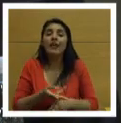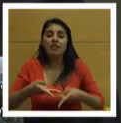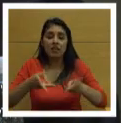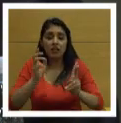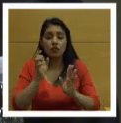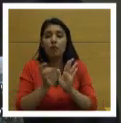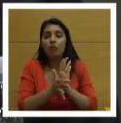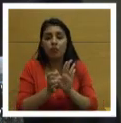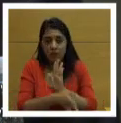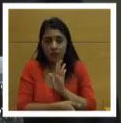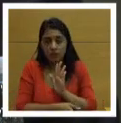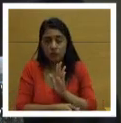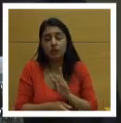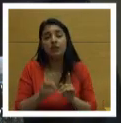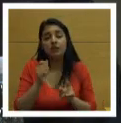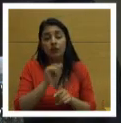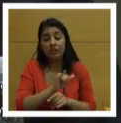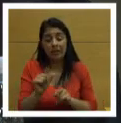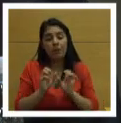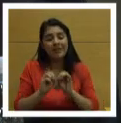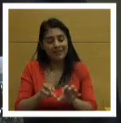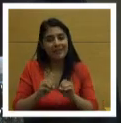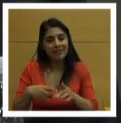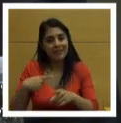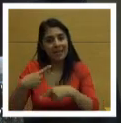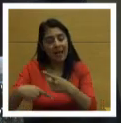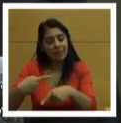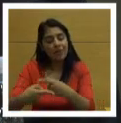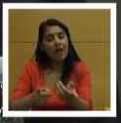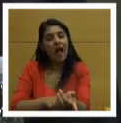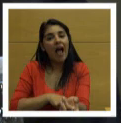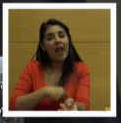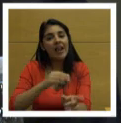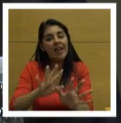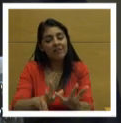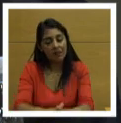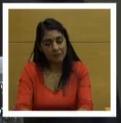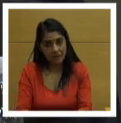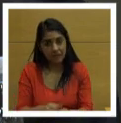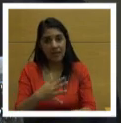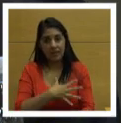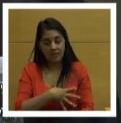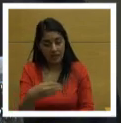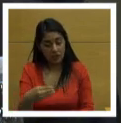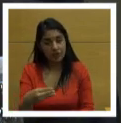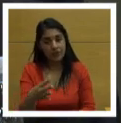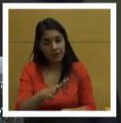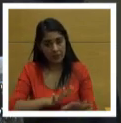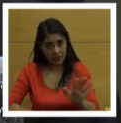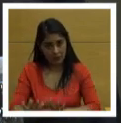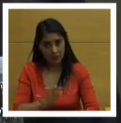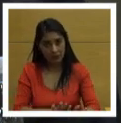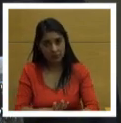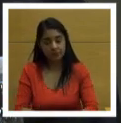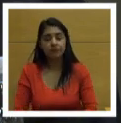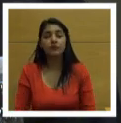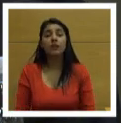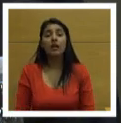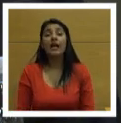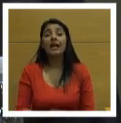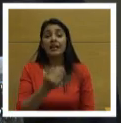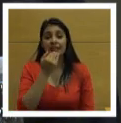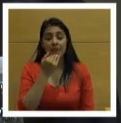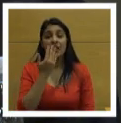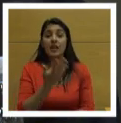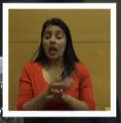se traspasa sin duda a la crianza y protección de los hijos e hijas. Por otra parte, se presenta la